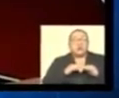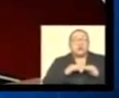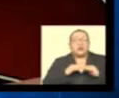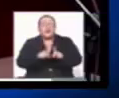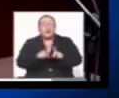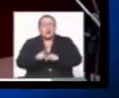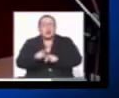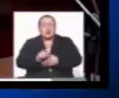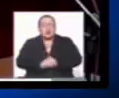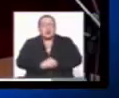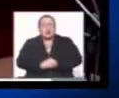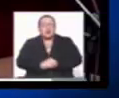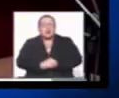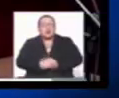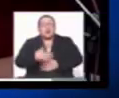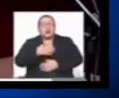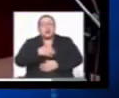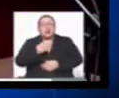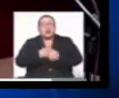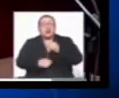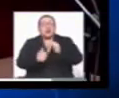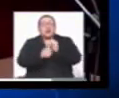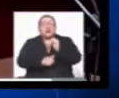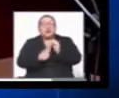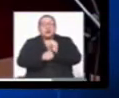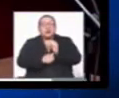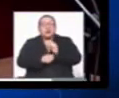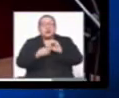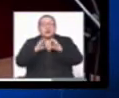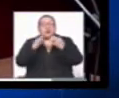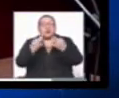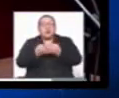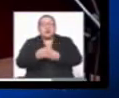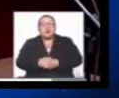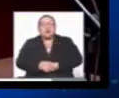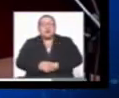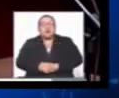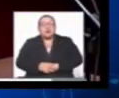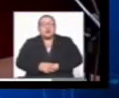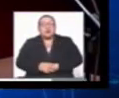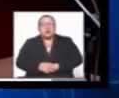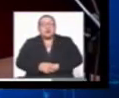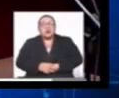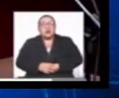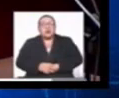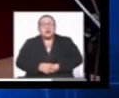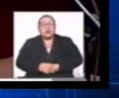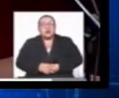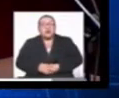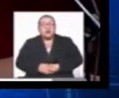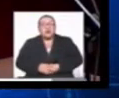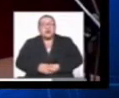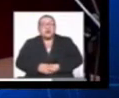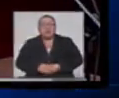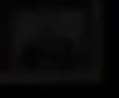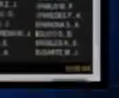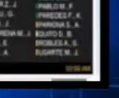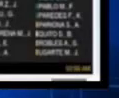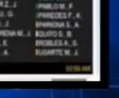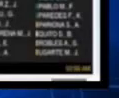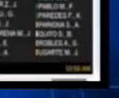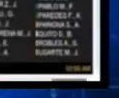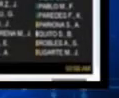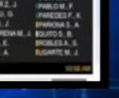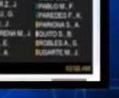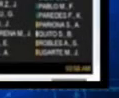amargamente y dice yo soy madre hija hermana sobrina no sé amiga las víctimas de estas extorsiones también son